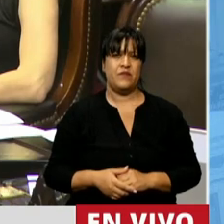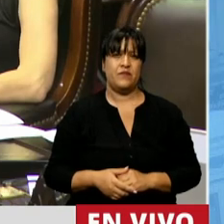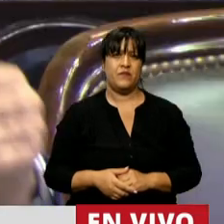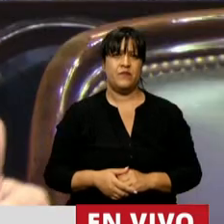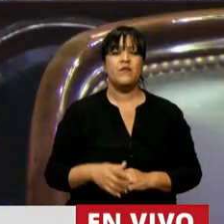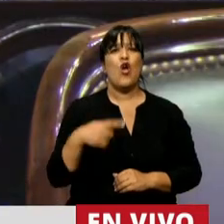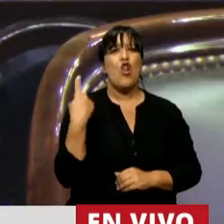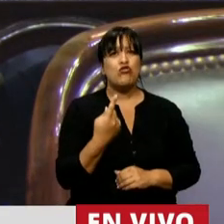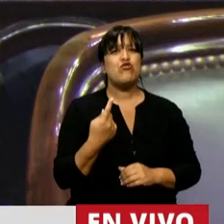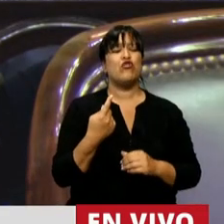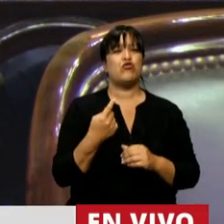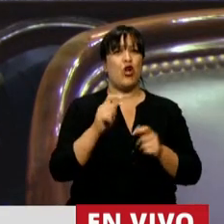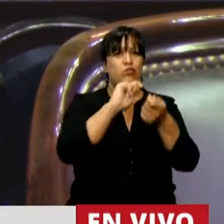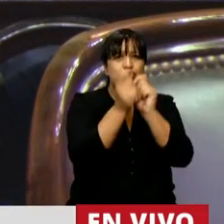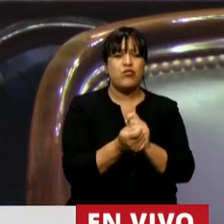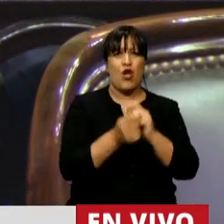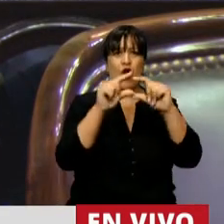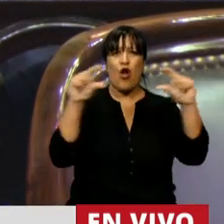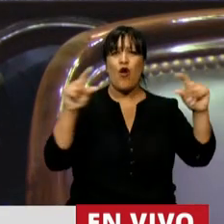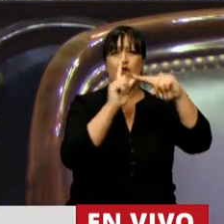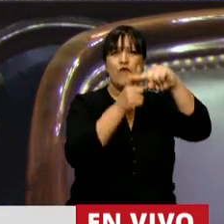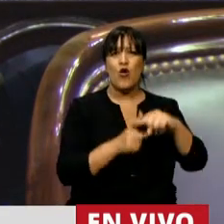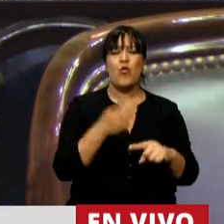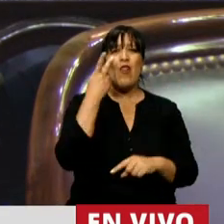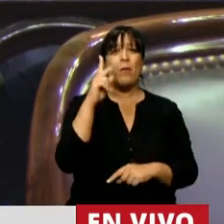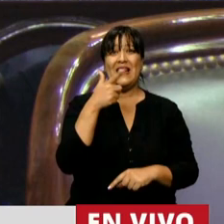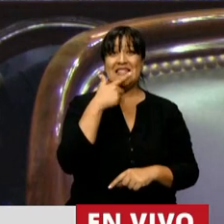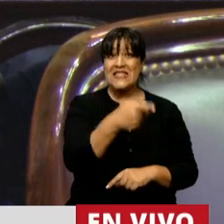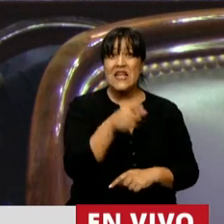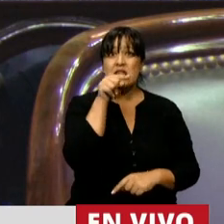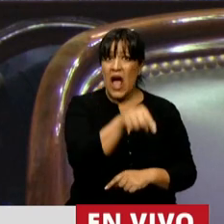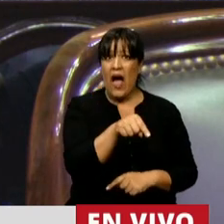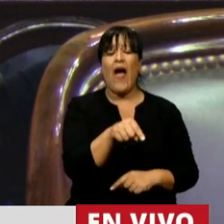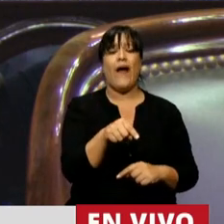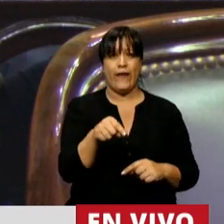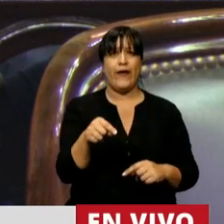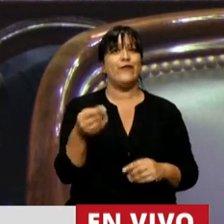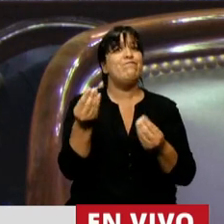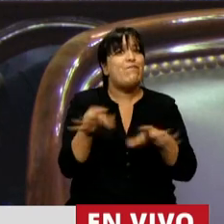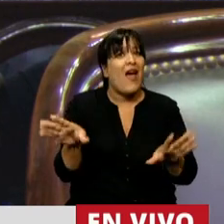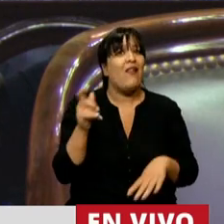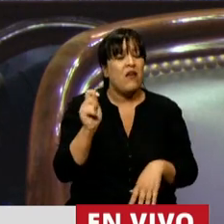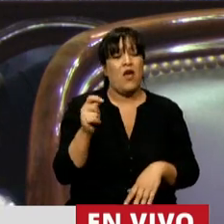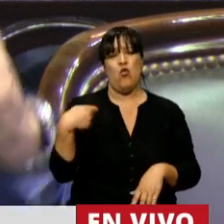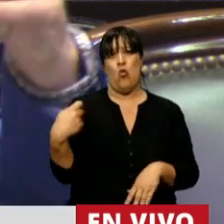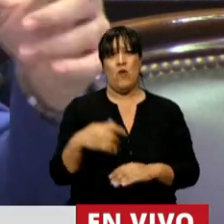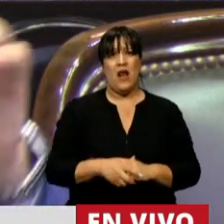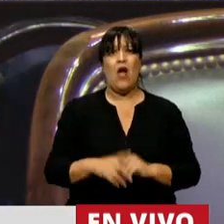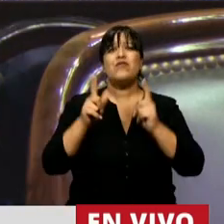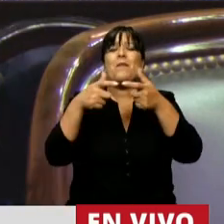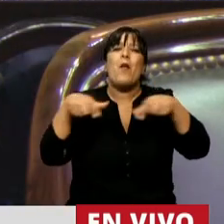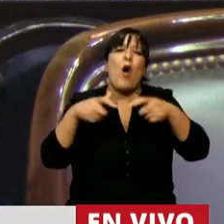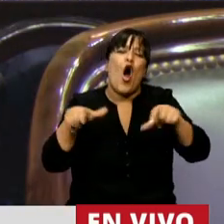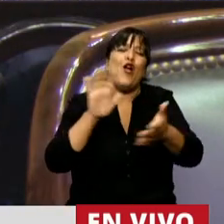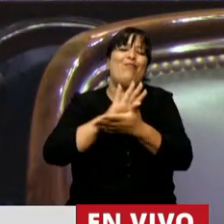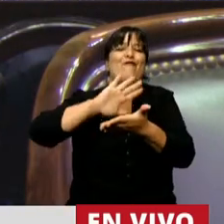Y cuando nosotros modificamos la fórmula en el 2017, claramente hubo un desfasaje, perdían los jubilados, y hubo un bono que compensó